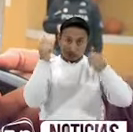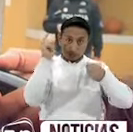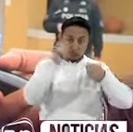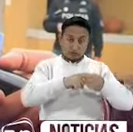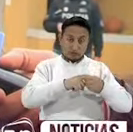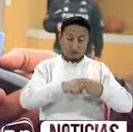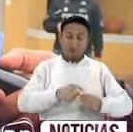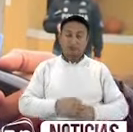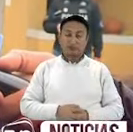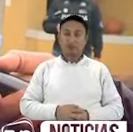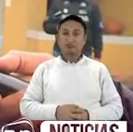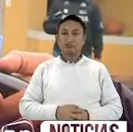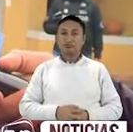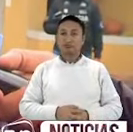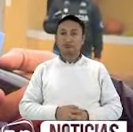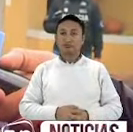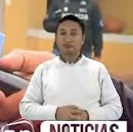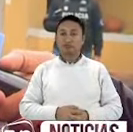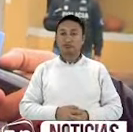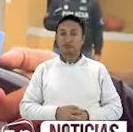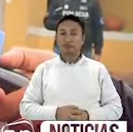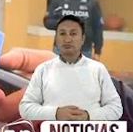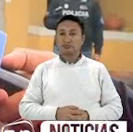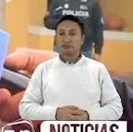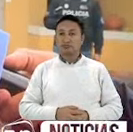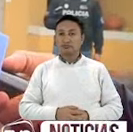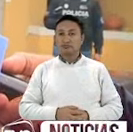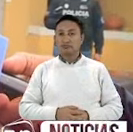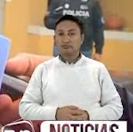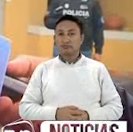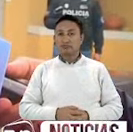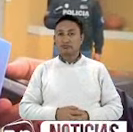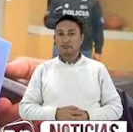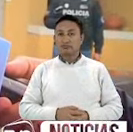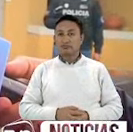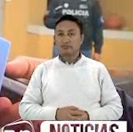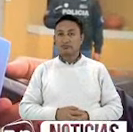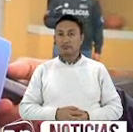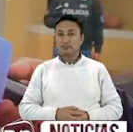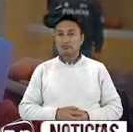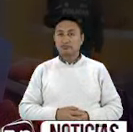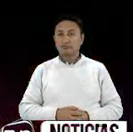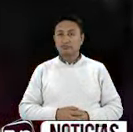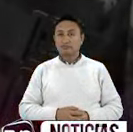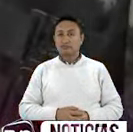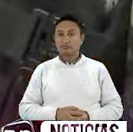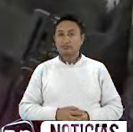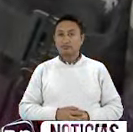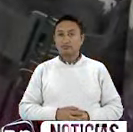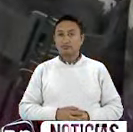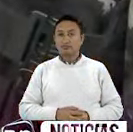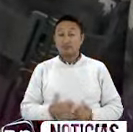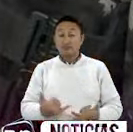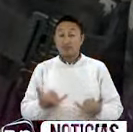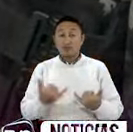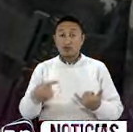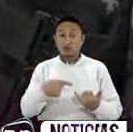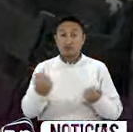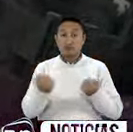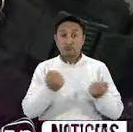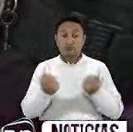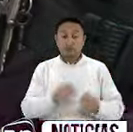alguna estructura que hoy en día la llamamos organización terrorista. Esta operación